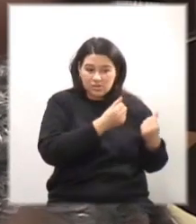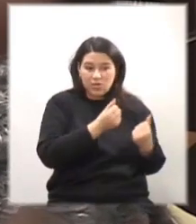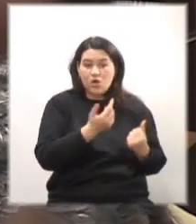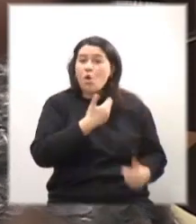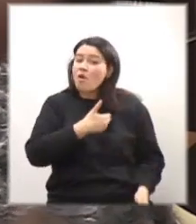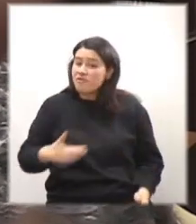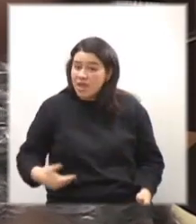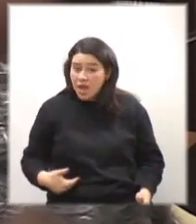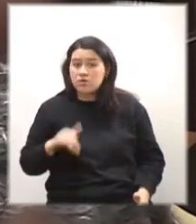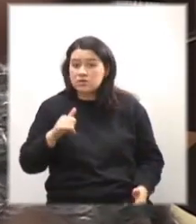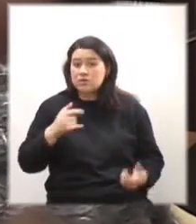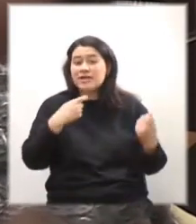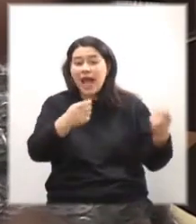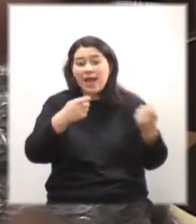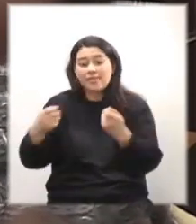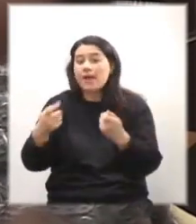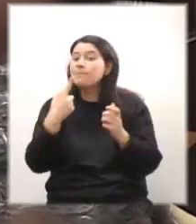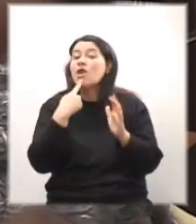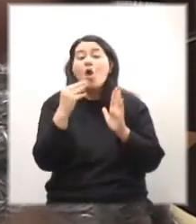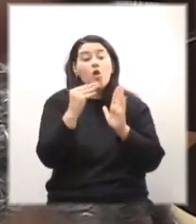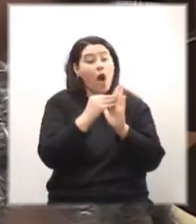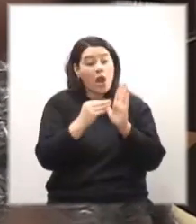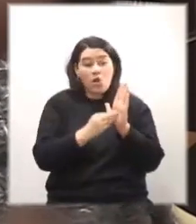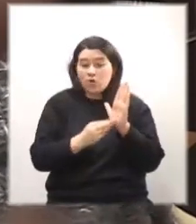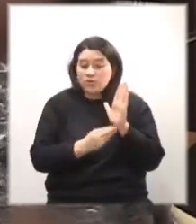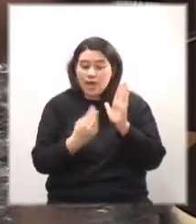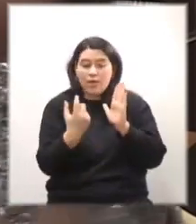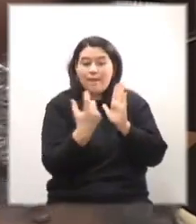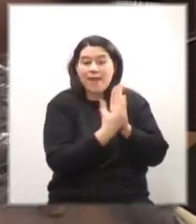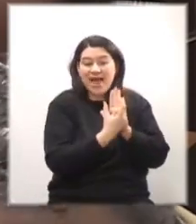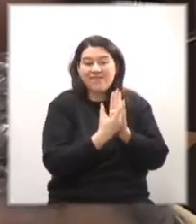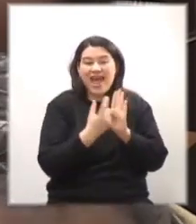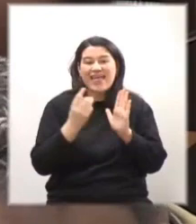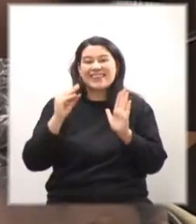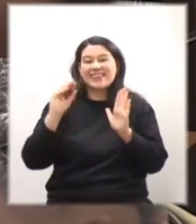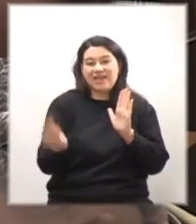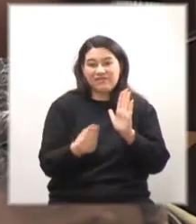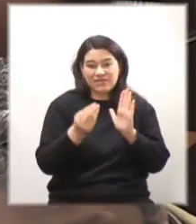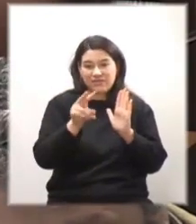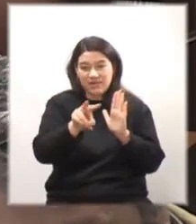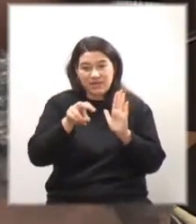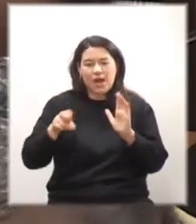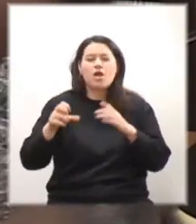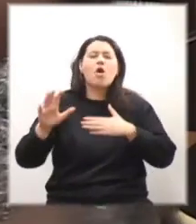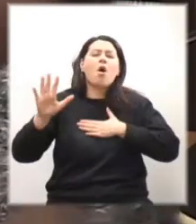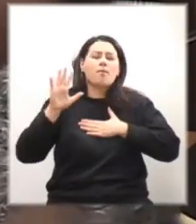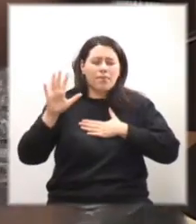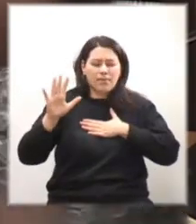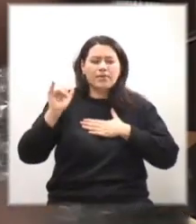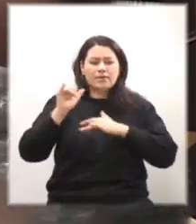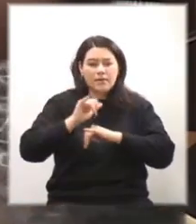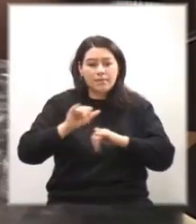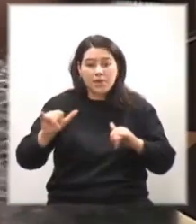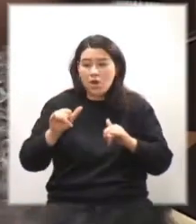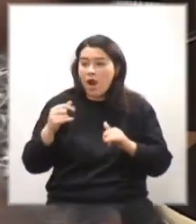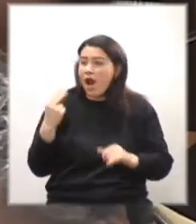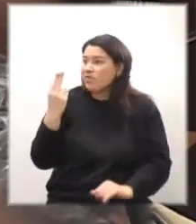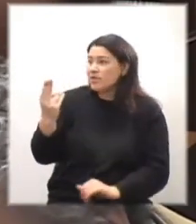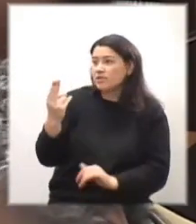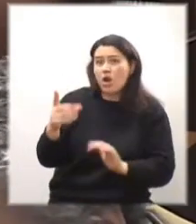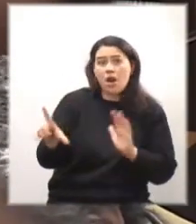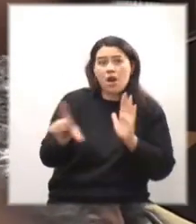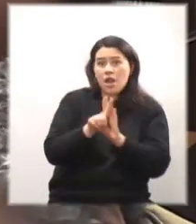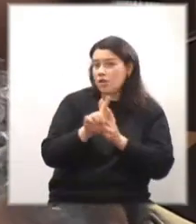lo registra como déficit fiscal y compromete recursos a futuro sin tener limitación legal alguna